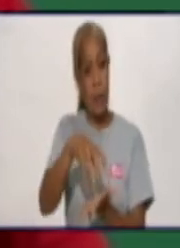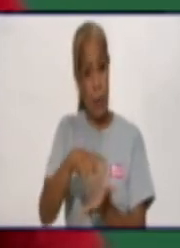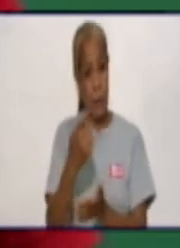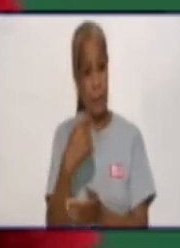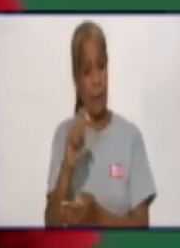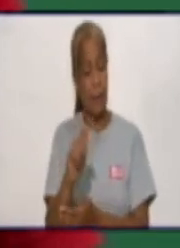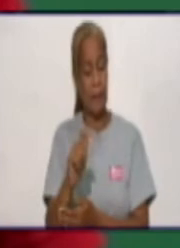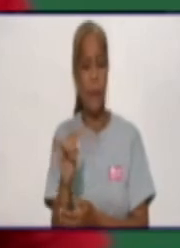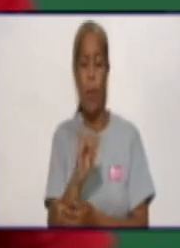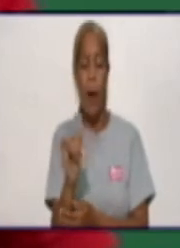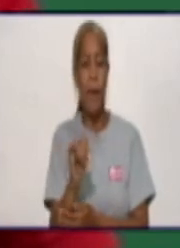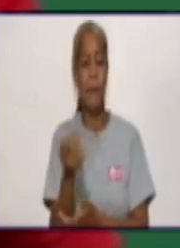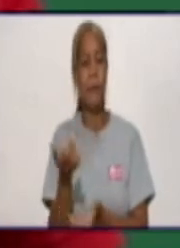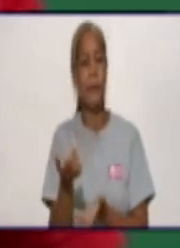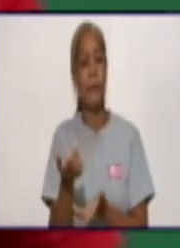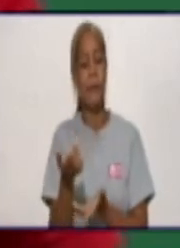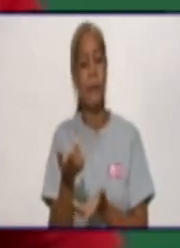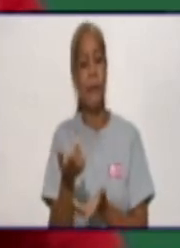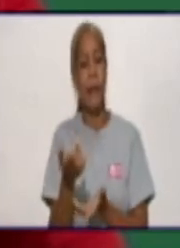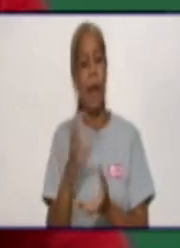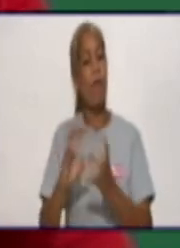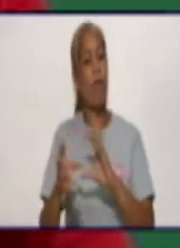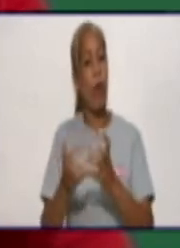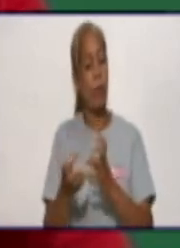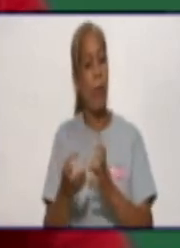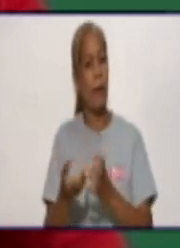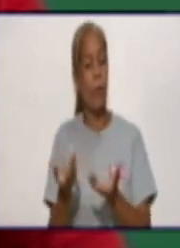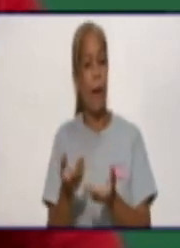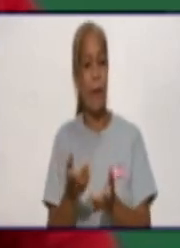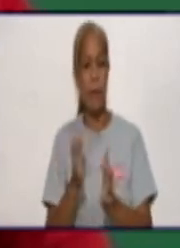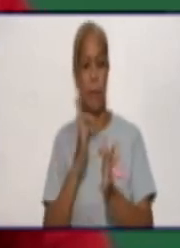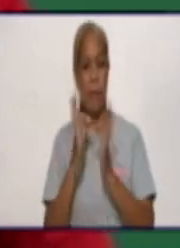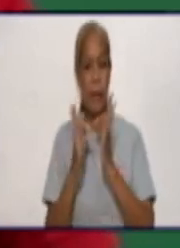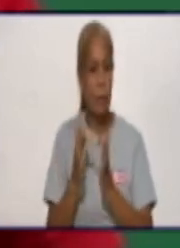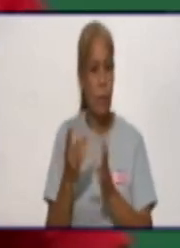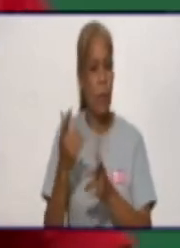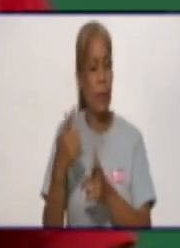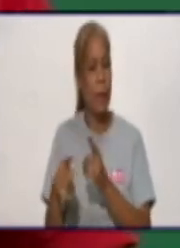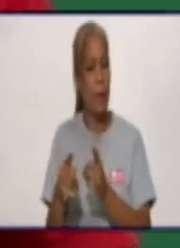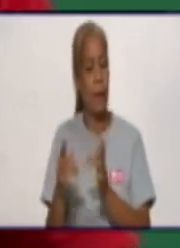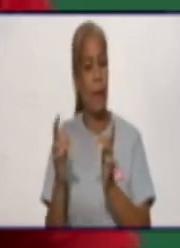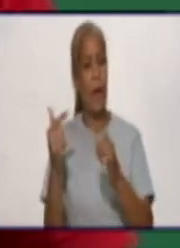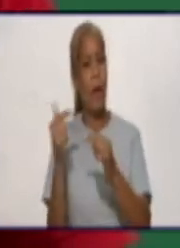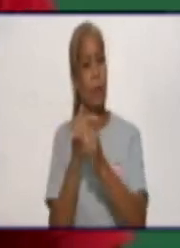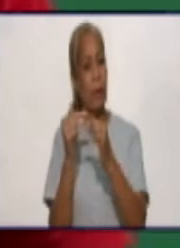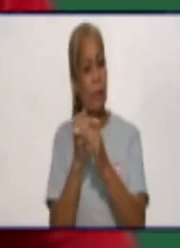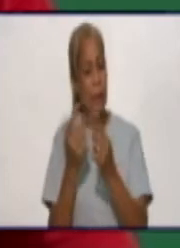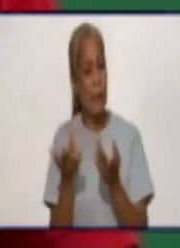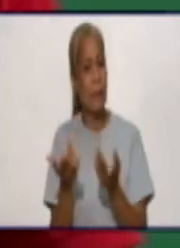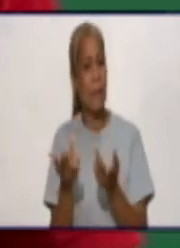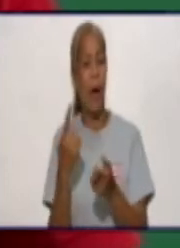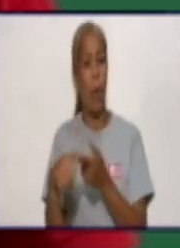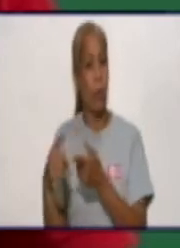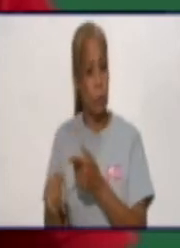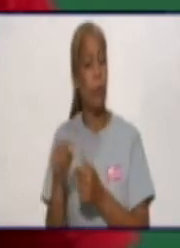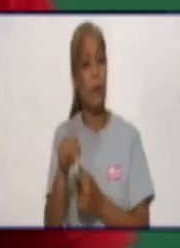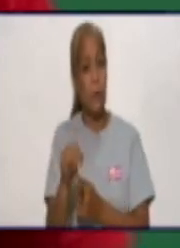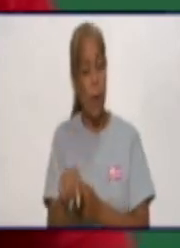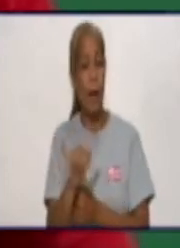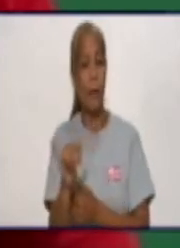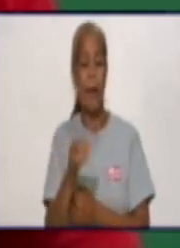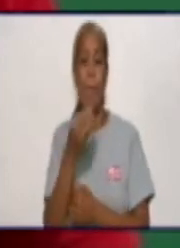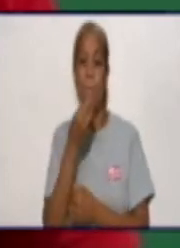forma online y de forma digital por la vía que digital es una página que la peca viajando donde la persona puede también reservar cada